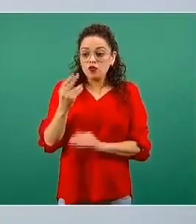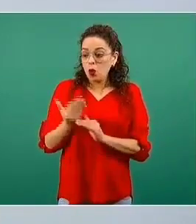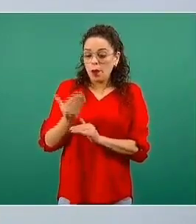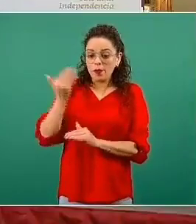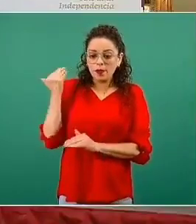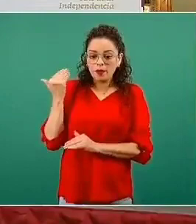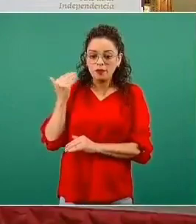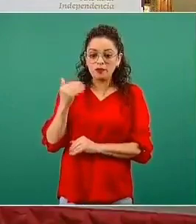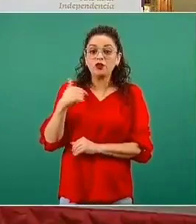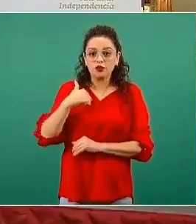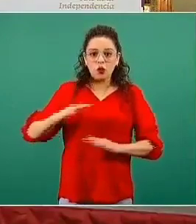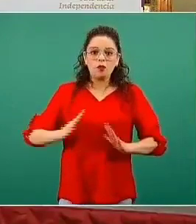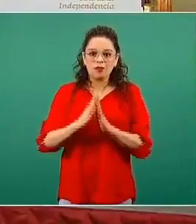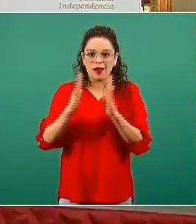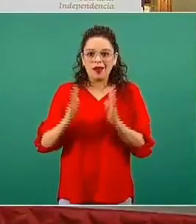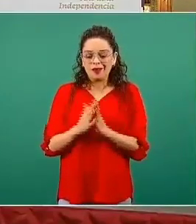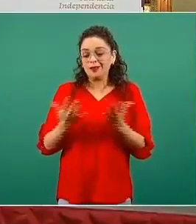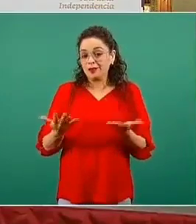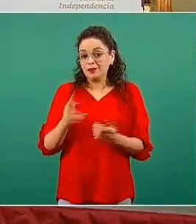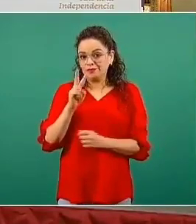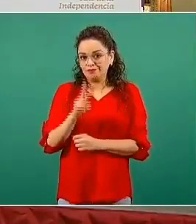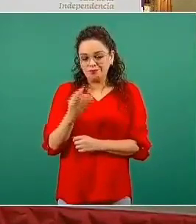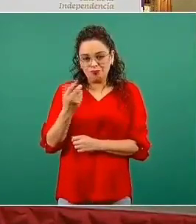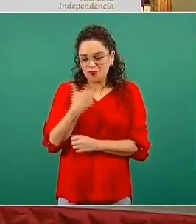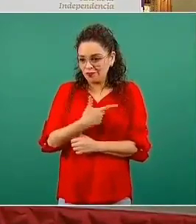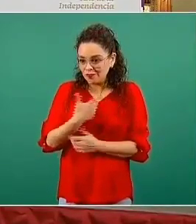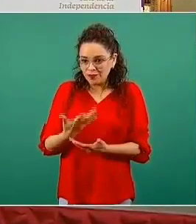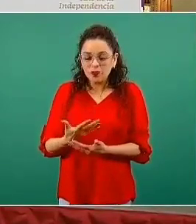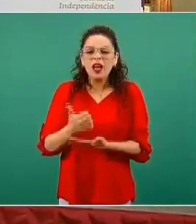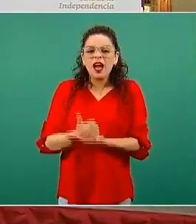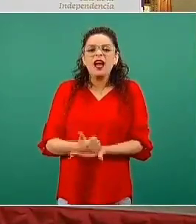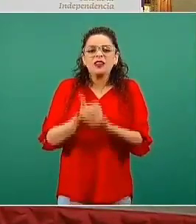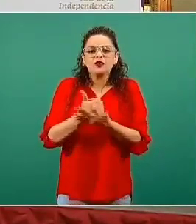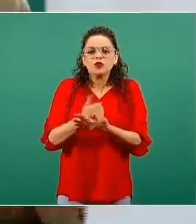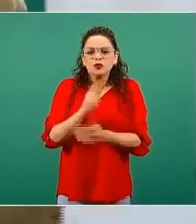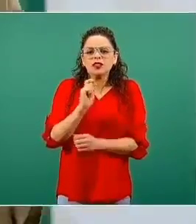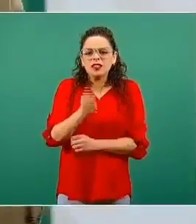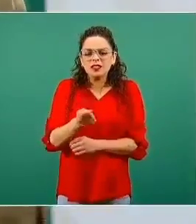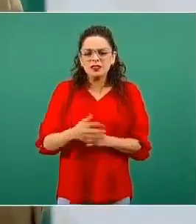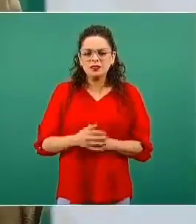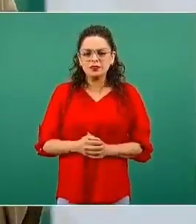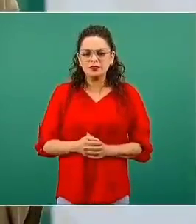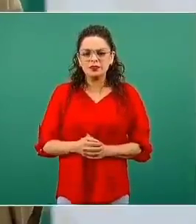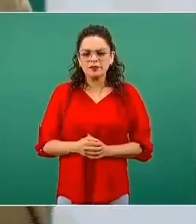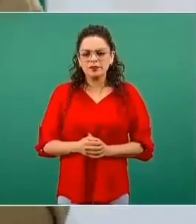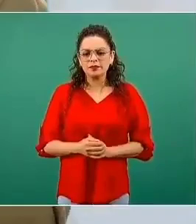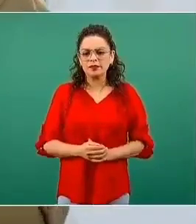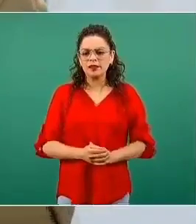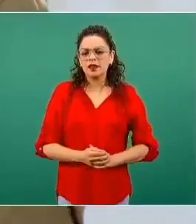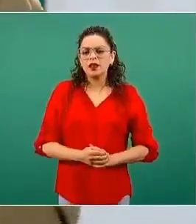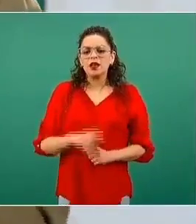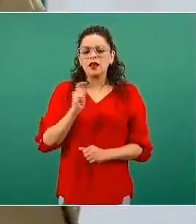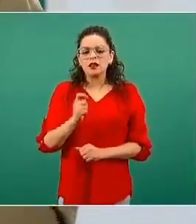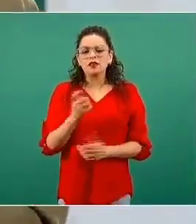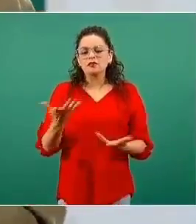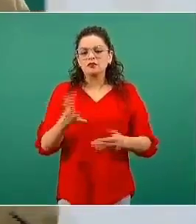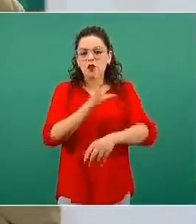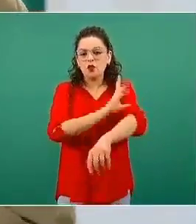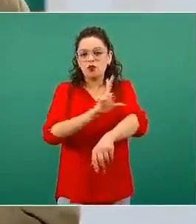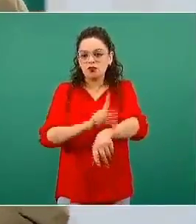también tuve el gusto de participar, pues ayudó mucho también a tener una coordinación de esto en estos